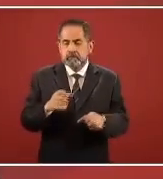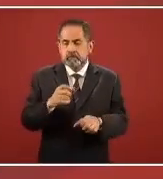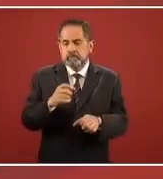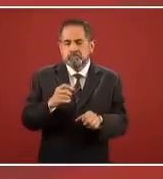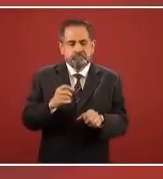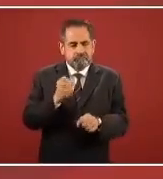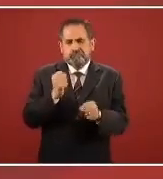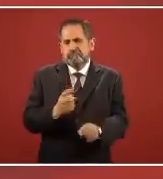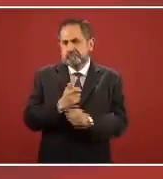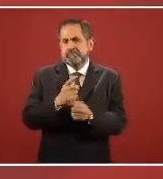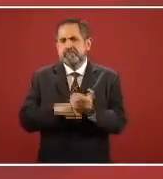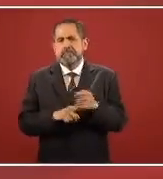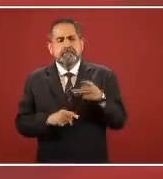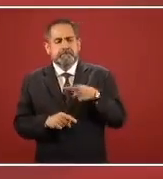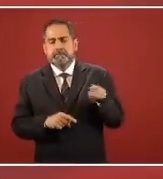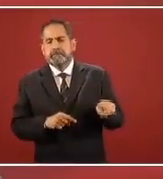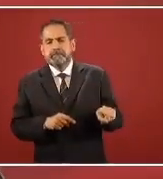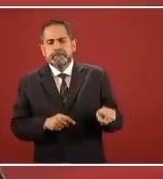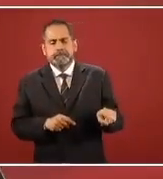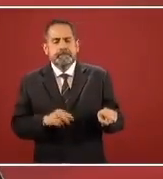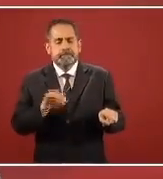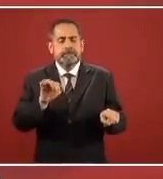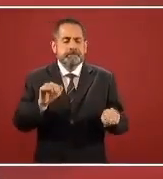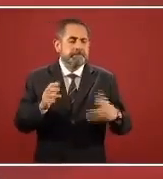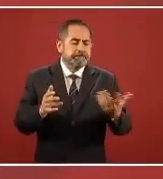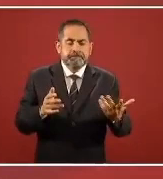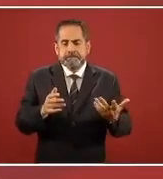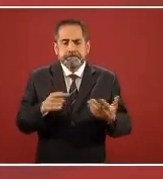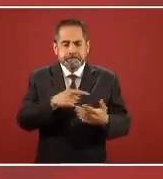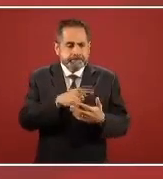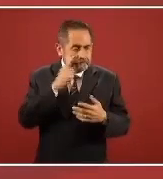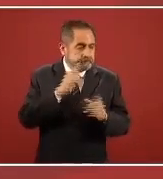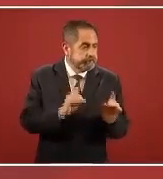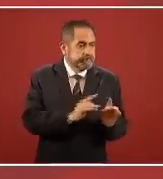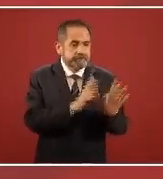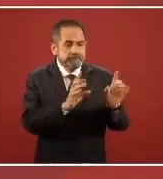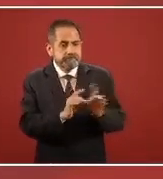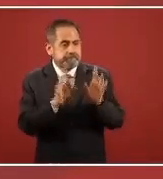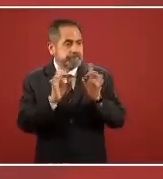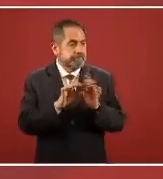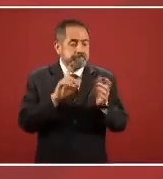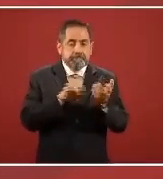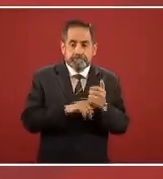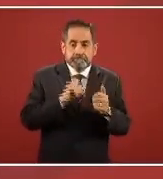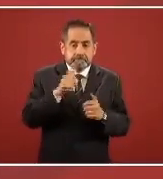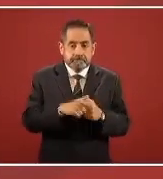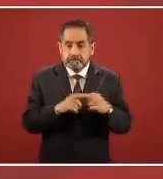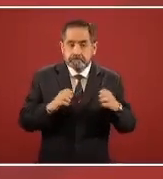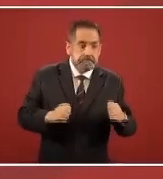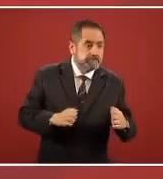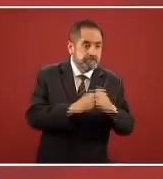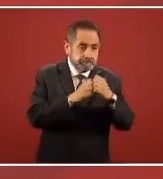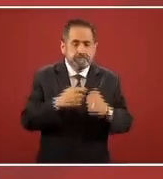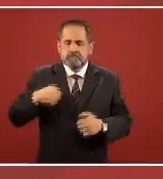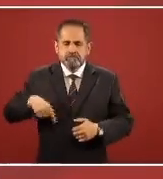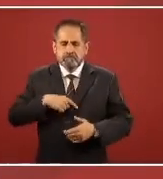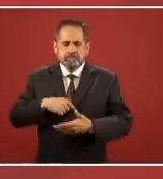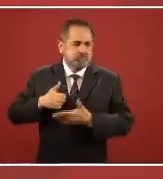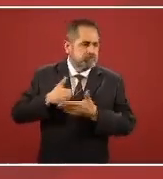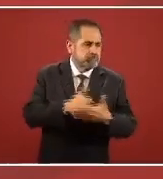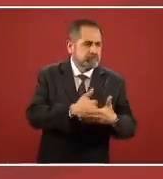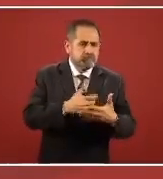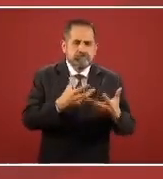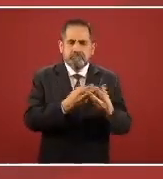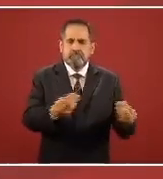seguridad y atendiendo todo el tipo de situaciones en las que podemos ayudar a generar la condición